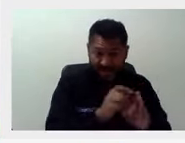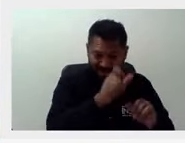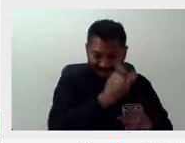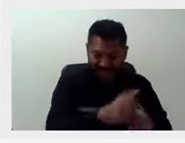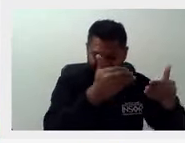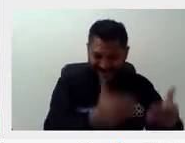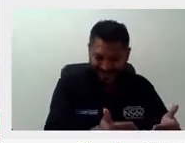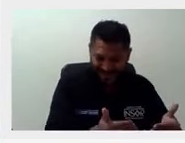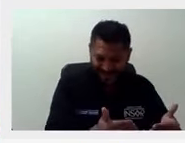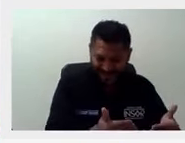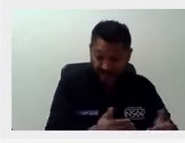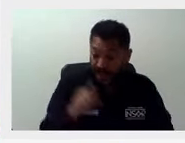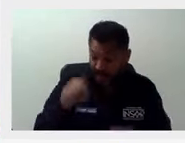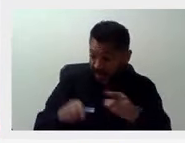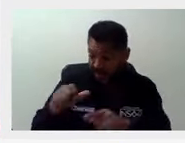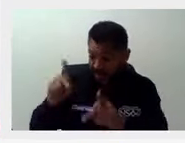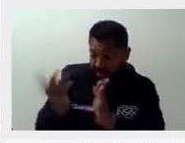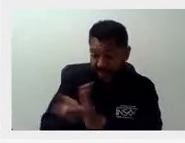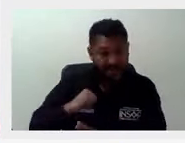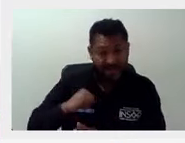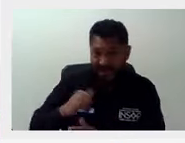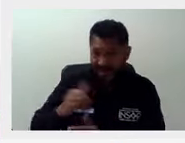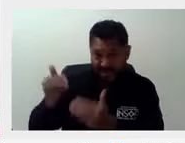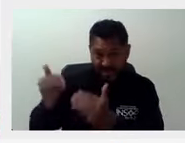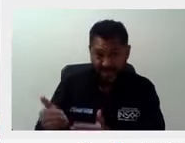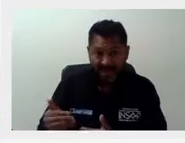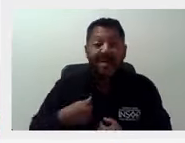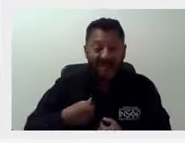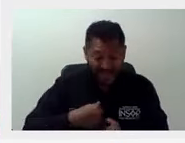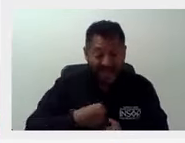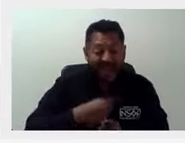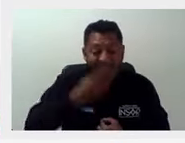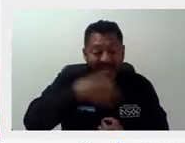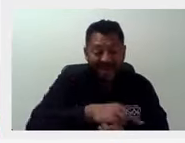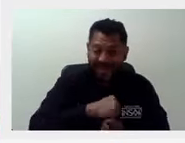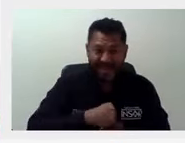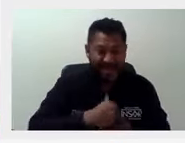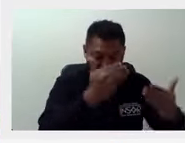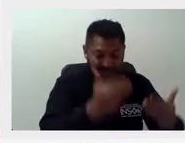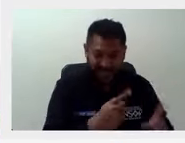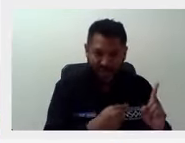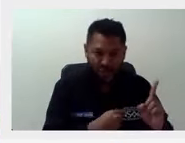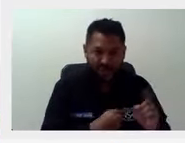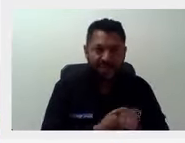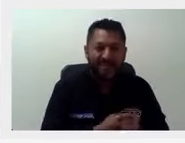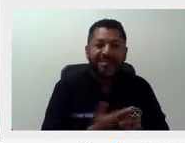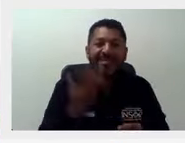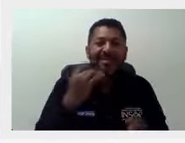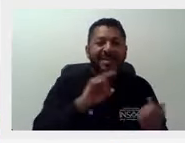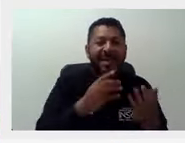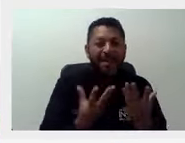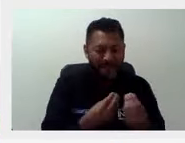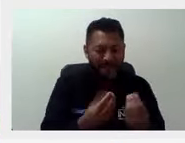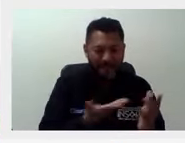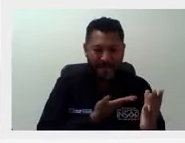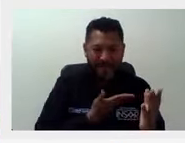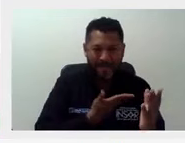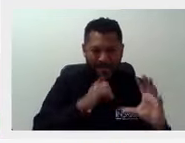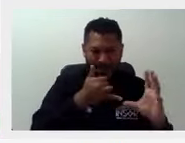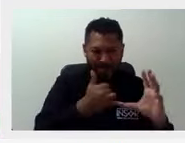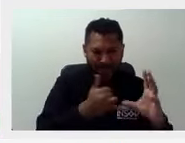sin discapacidad. Yo también tengo un hijo sin discapacidad y yo siento en un chat que tienen las mamás de ese grupo, que ya son de